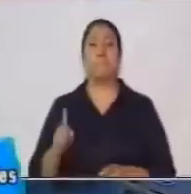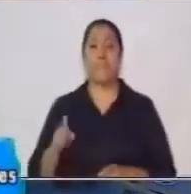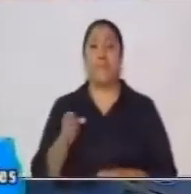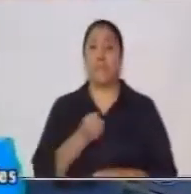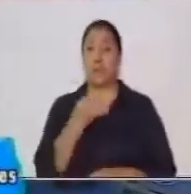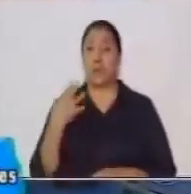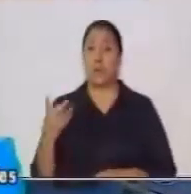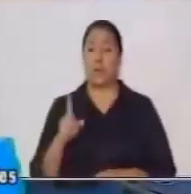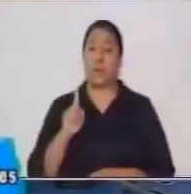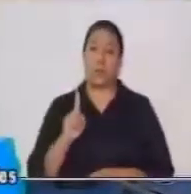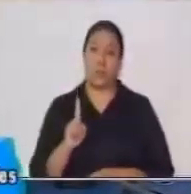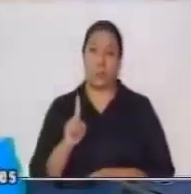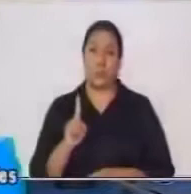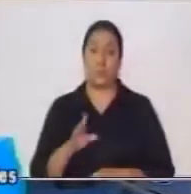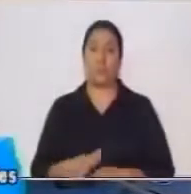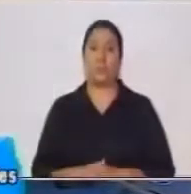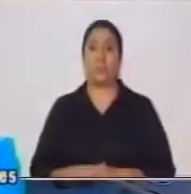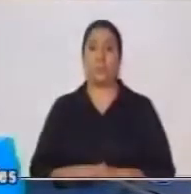1,